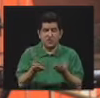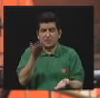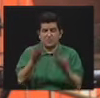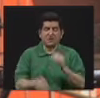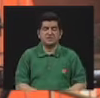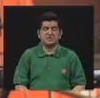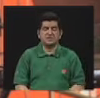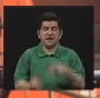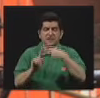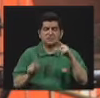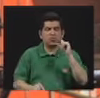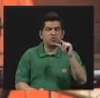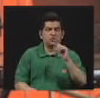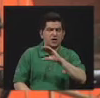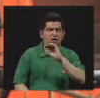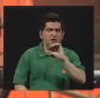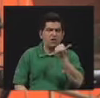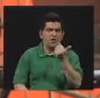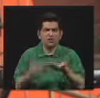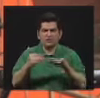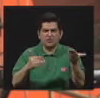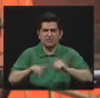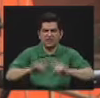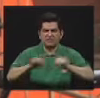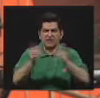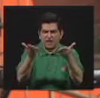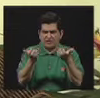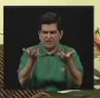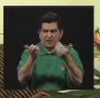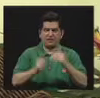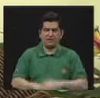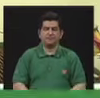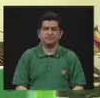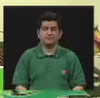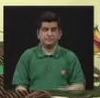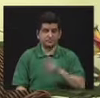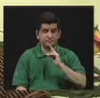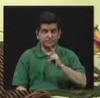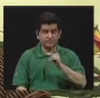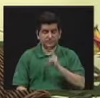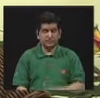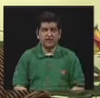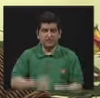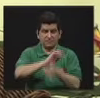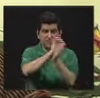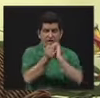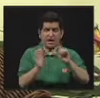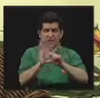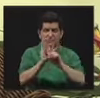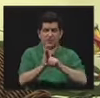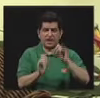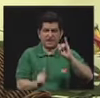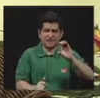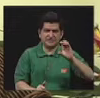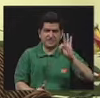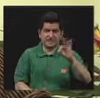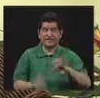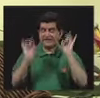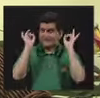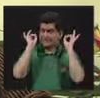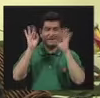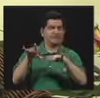que llega buscando hoteles pequeñitos o buscando otra cosa diferente. Bueno, realmente la reforma de la ley que está proponiendo el ICT